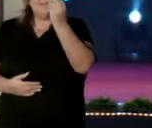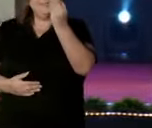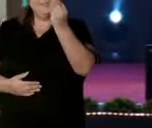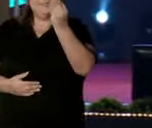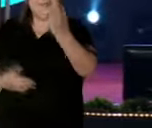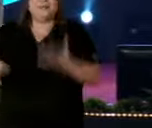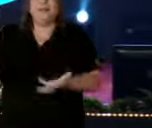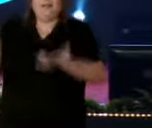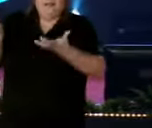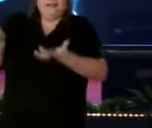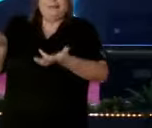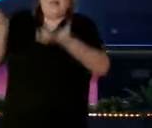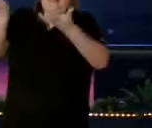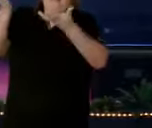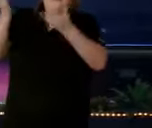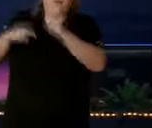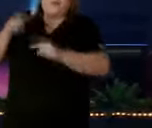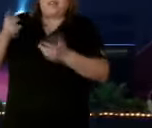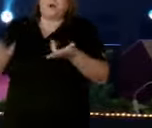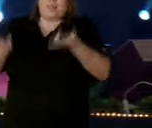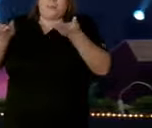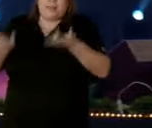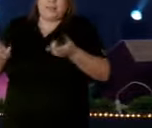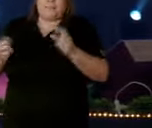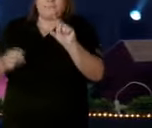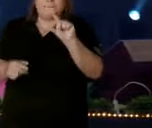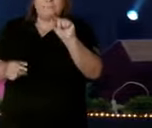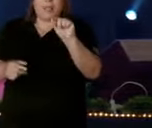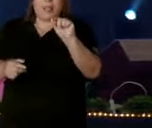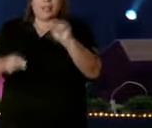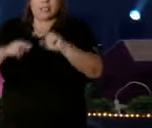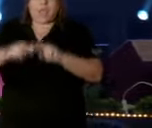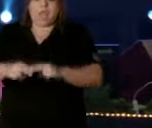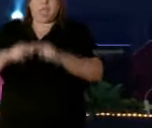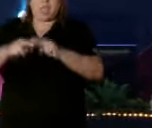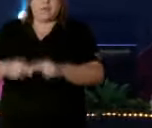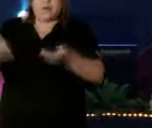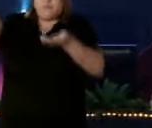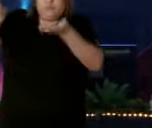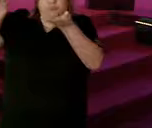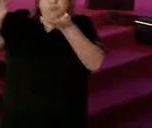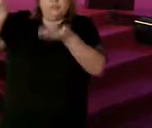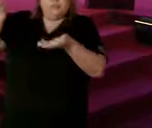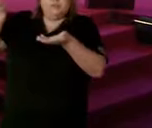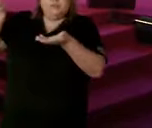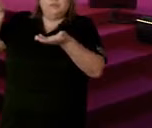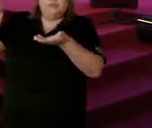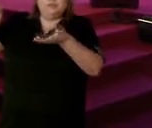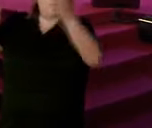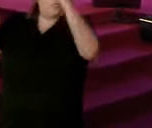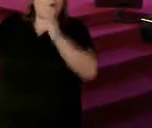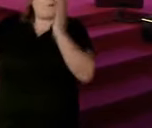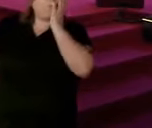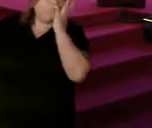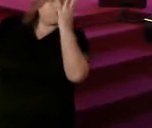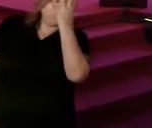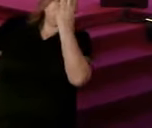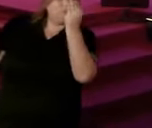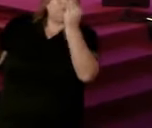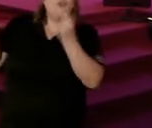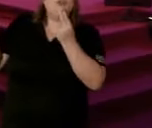Y yo quería subirla, pero no podía. 20 libras, pesa. Ay, Dios santo, qué belleza. Las